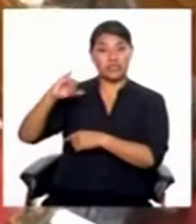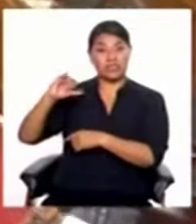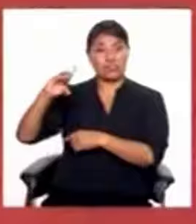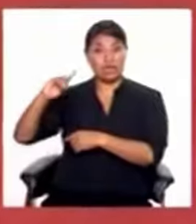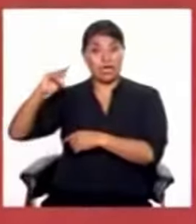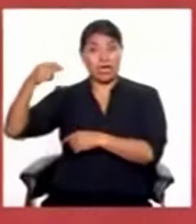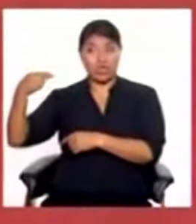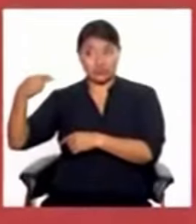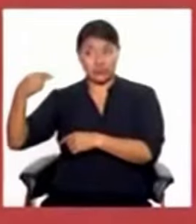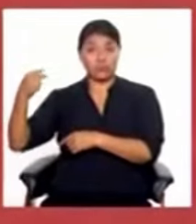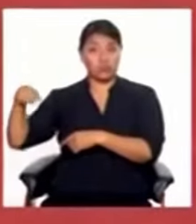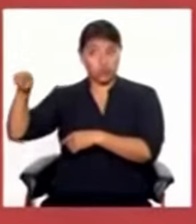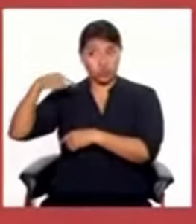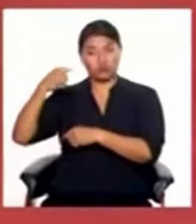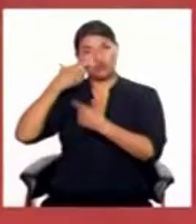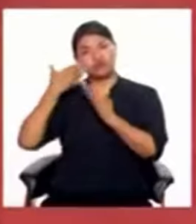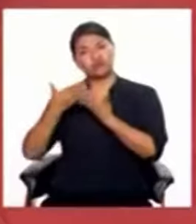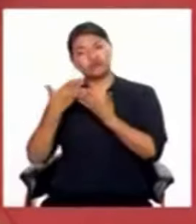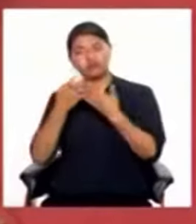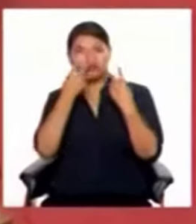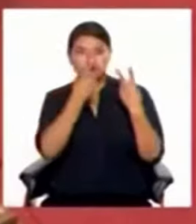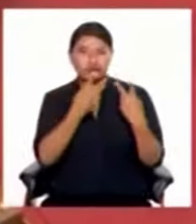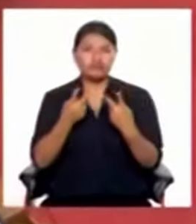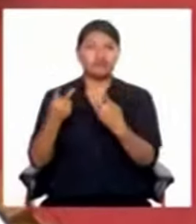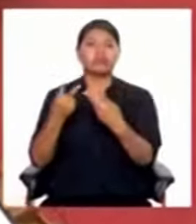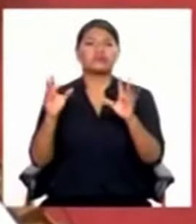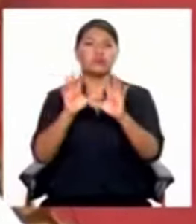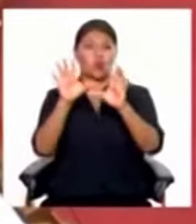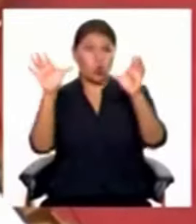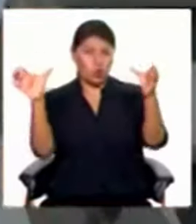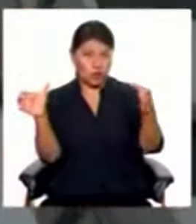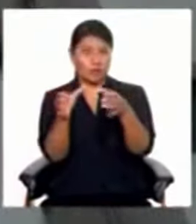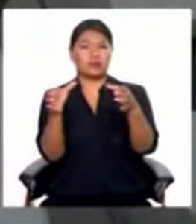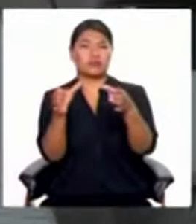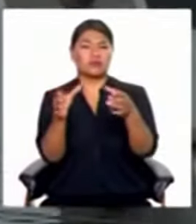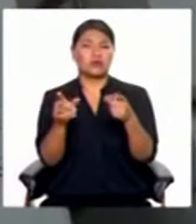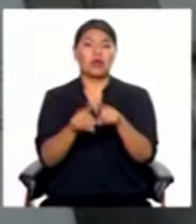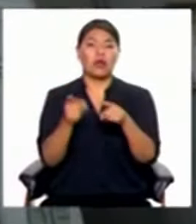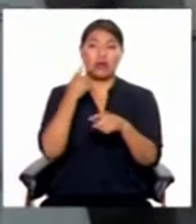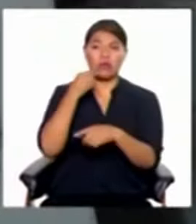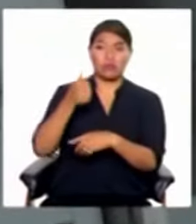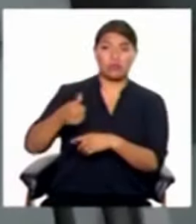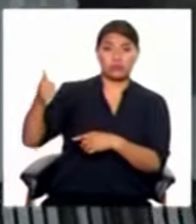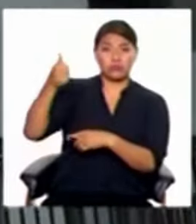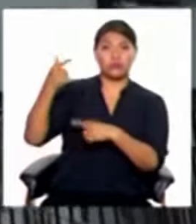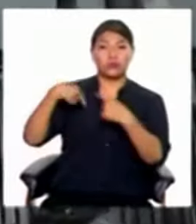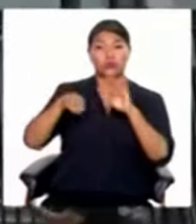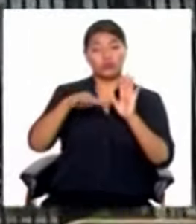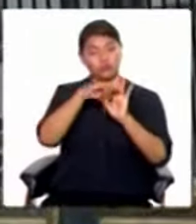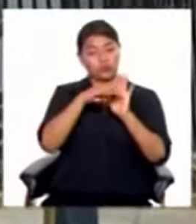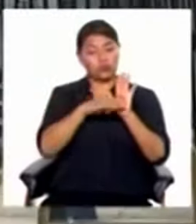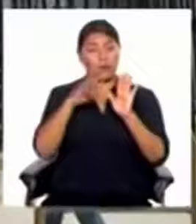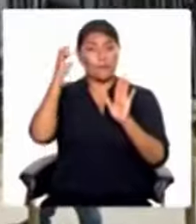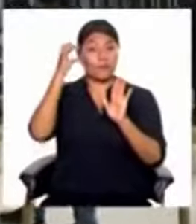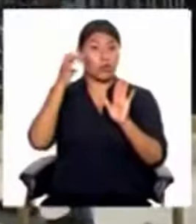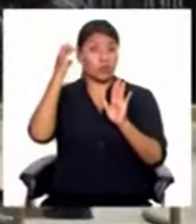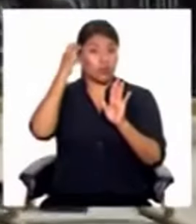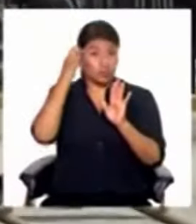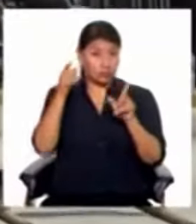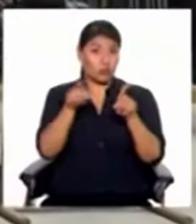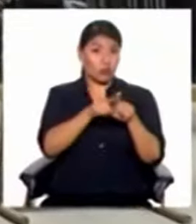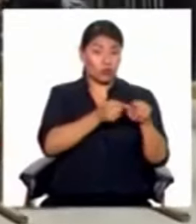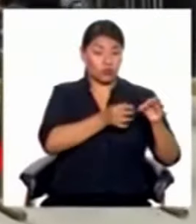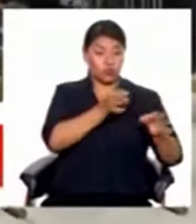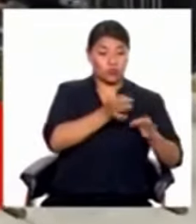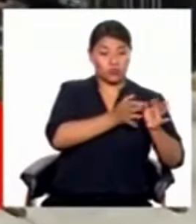de un comunicado se señala, este órgano supranacional señala que los controles políticos sobre los operadores de